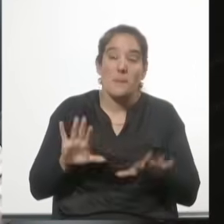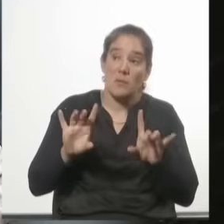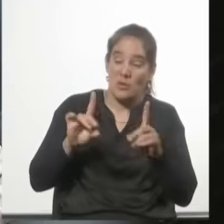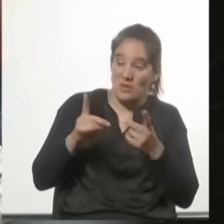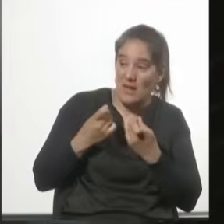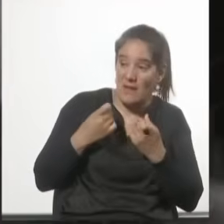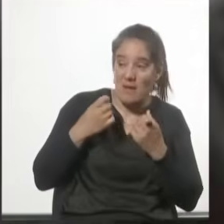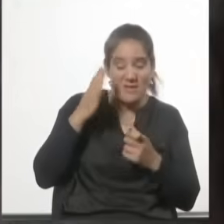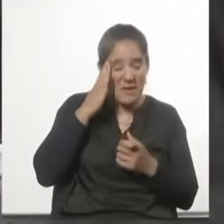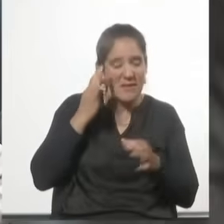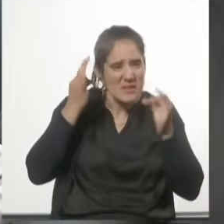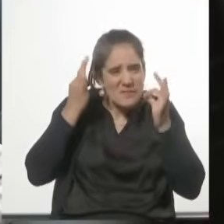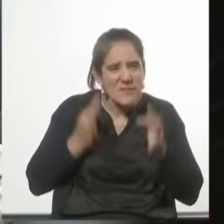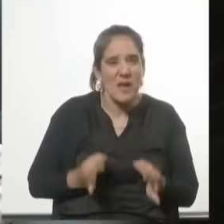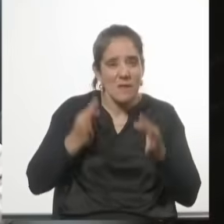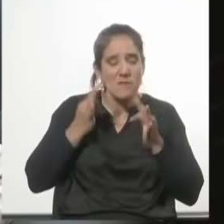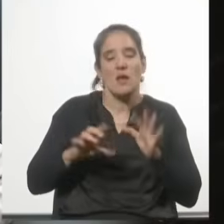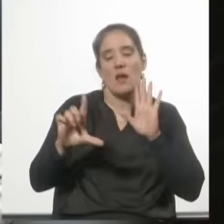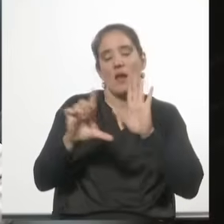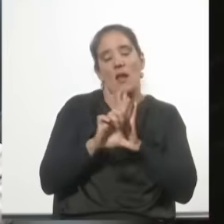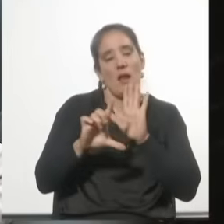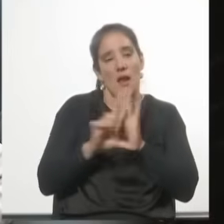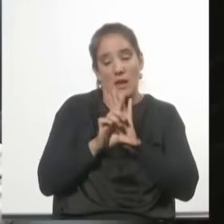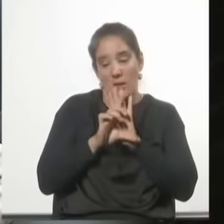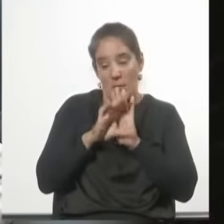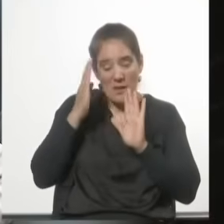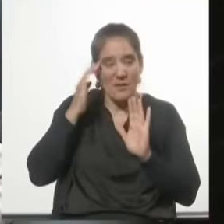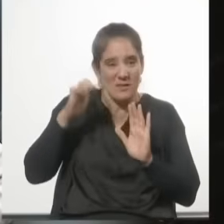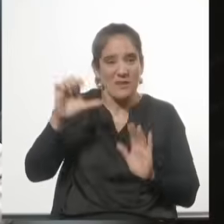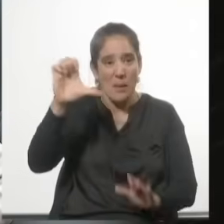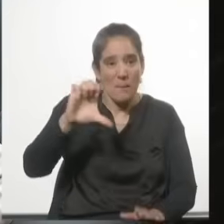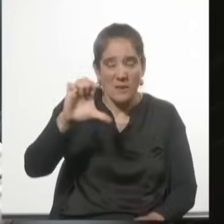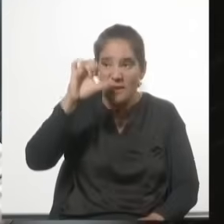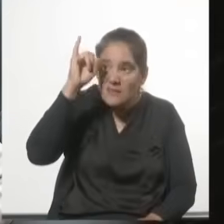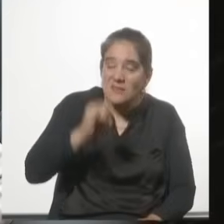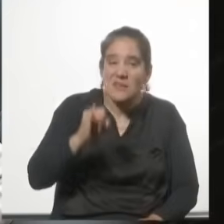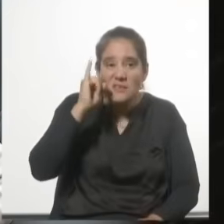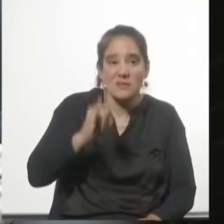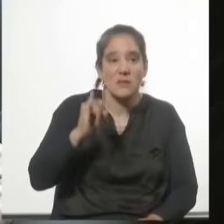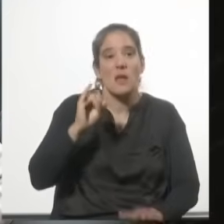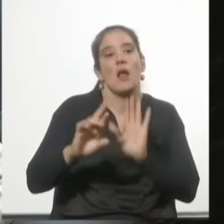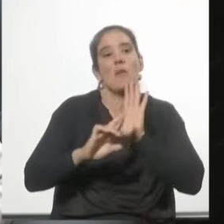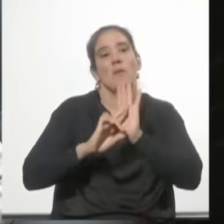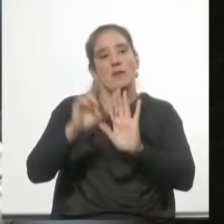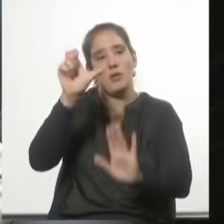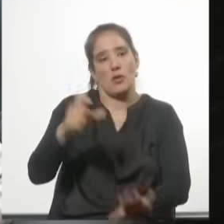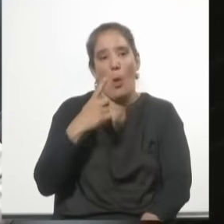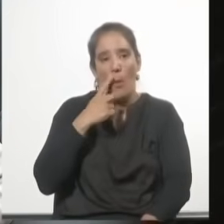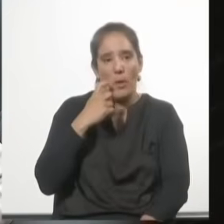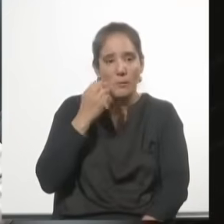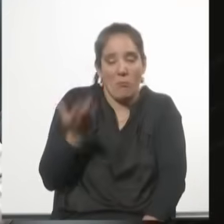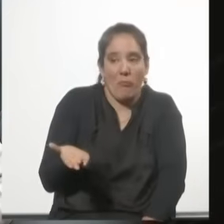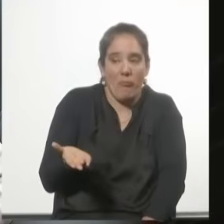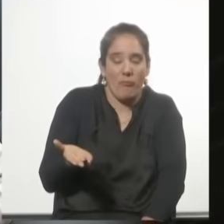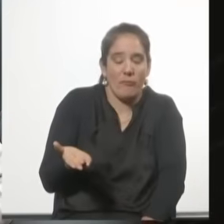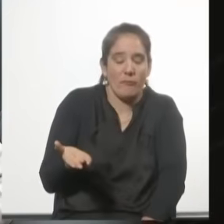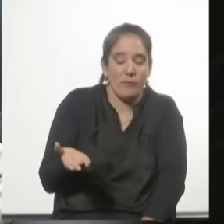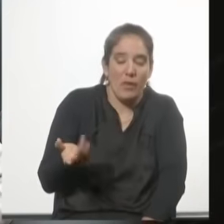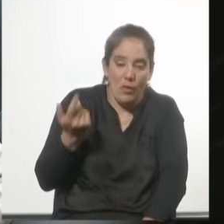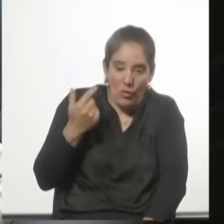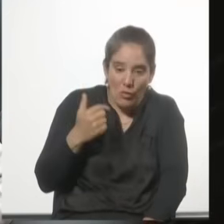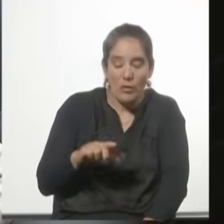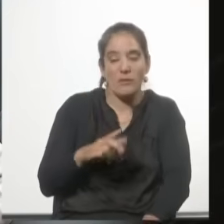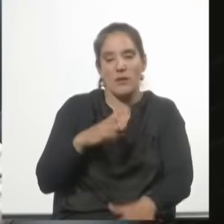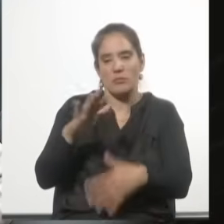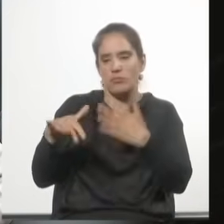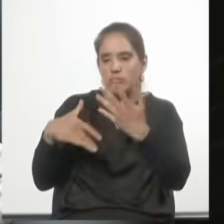insuficiente para poder acreditar mínimamente que esa empresa era representada por este señor Walsh. Con este nivel de vaguedad, de verdadera